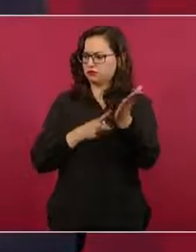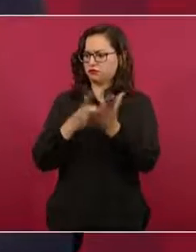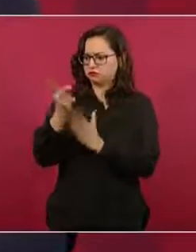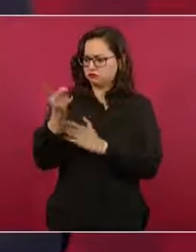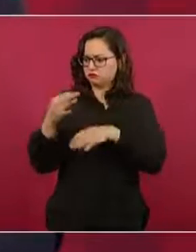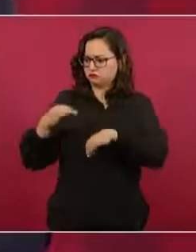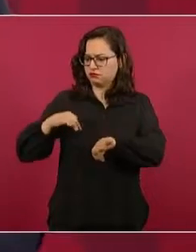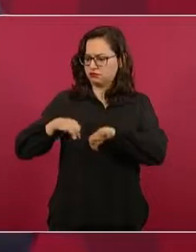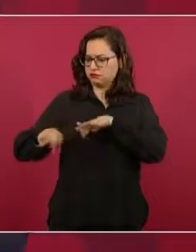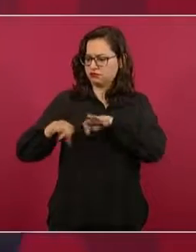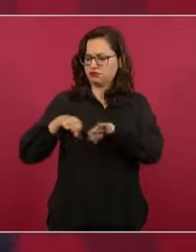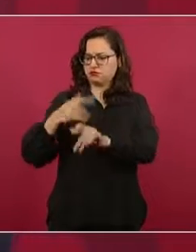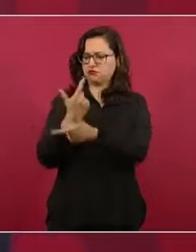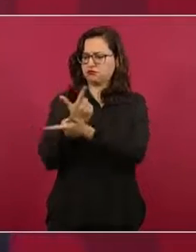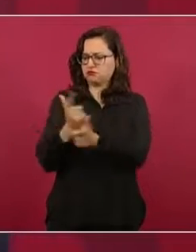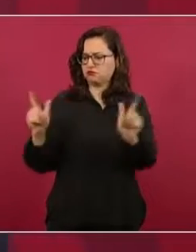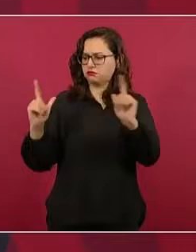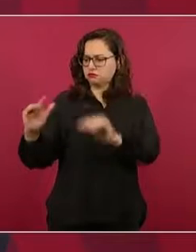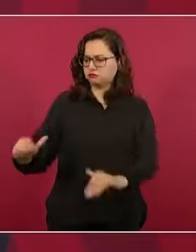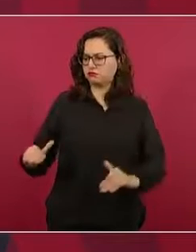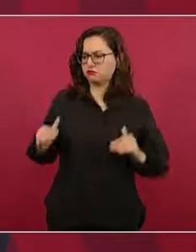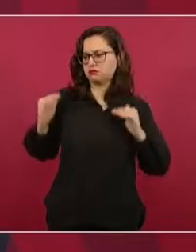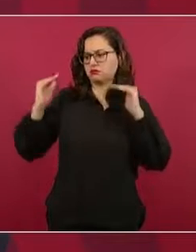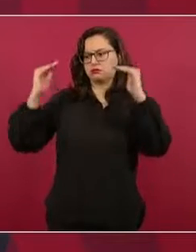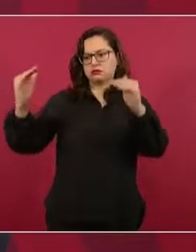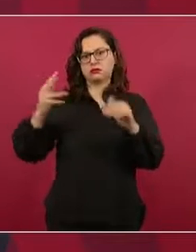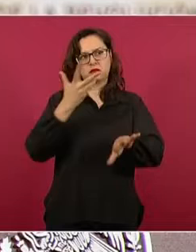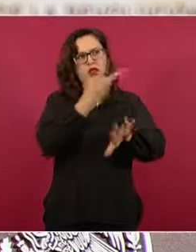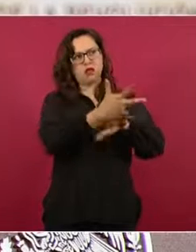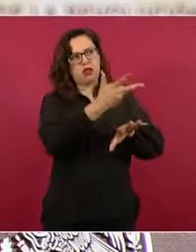a ser libres y soberanos.